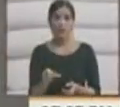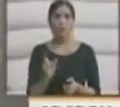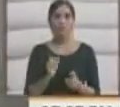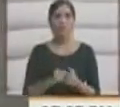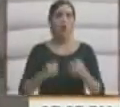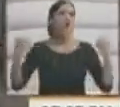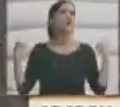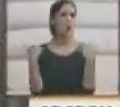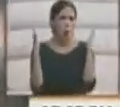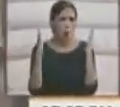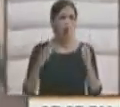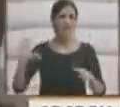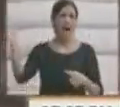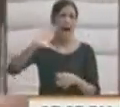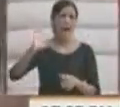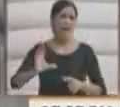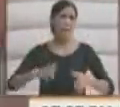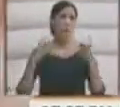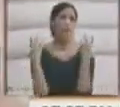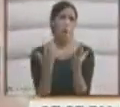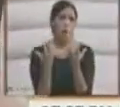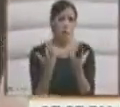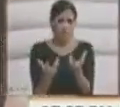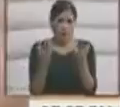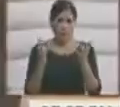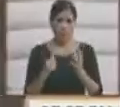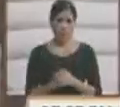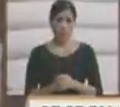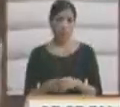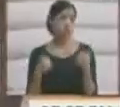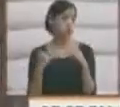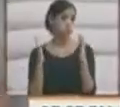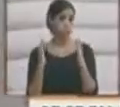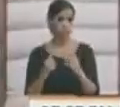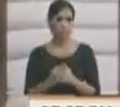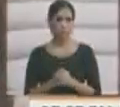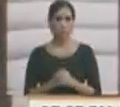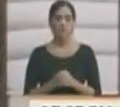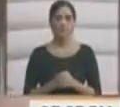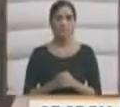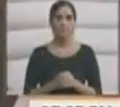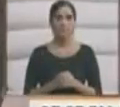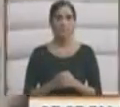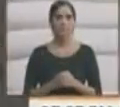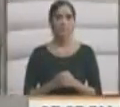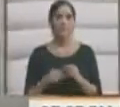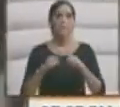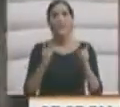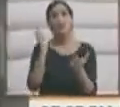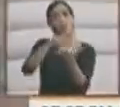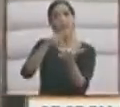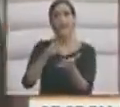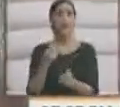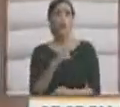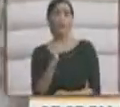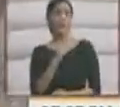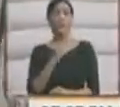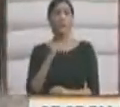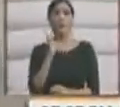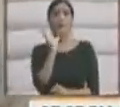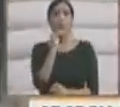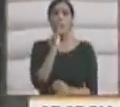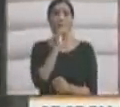joda, harina por coñazuna, en la primera parte harina, arriba hay ruma. De harina. No hay. Pero tú vienes aquí, no hay pan porque no hay